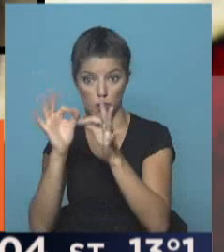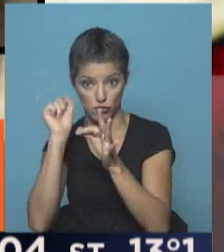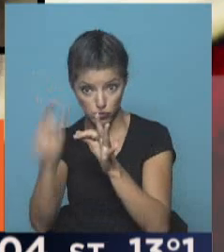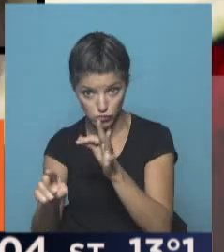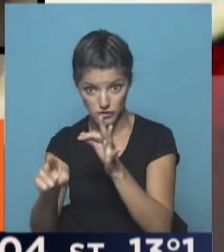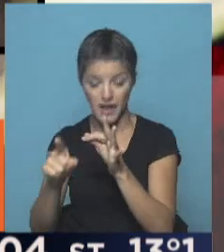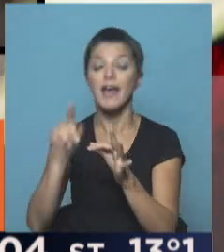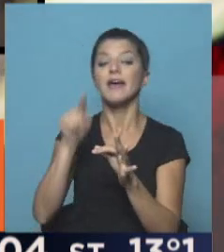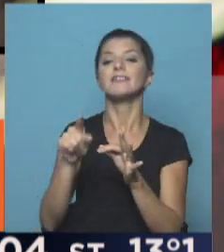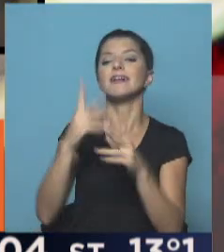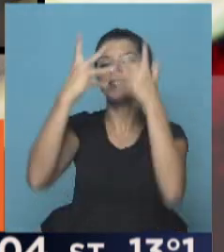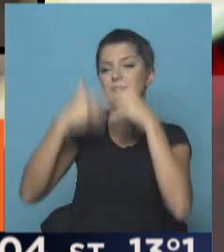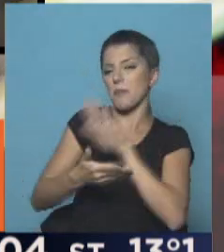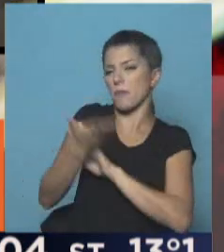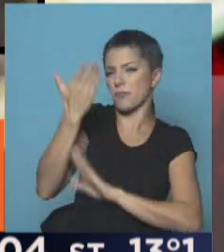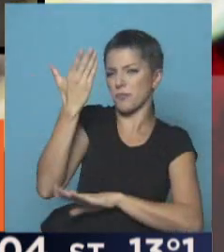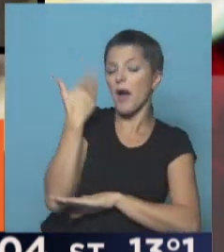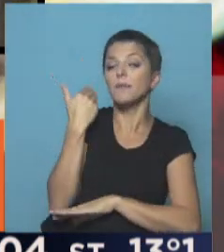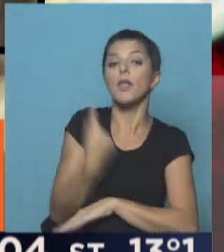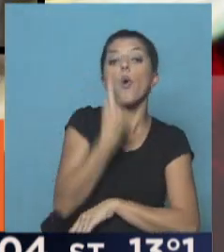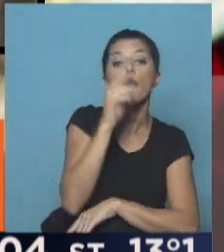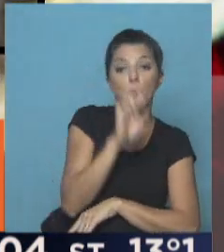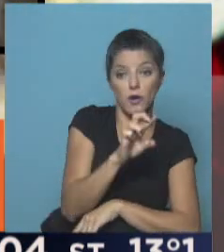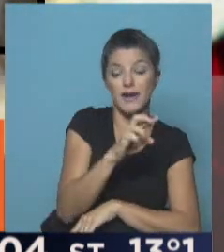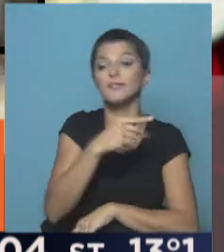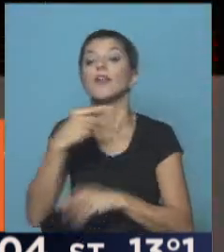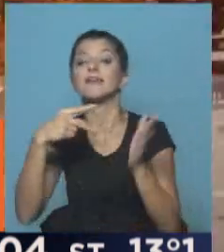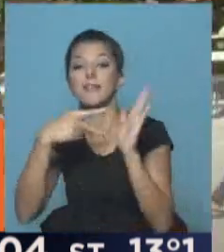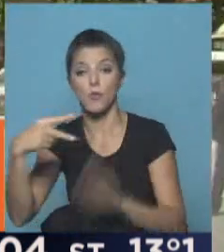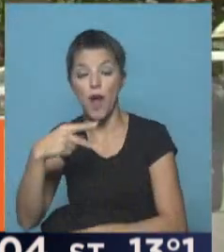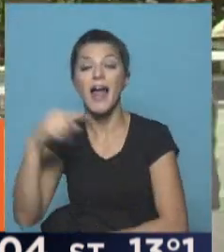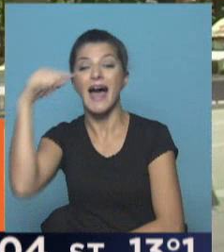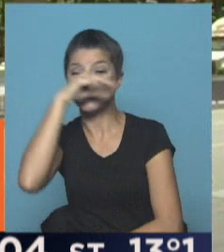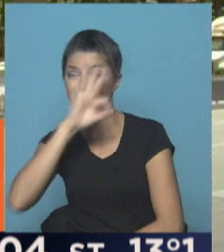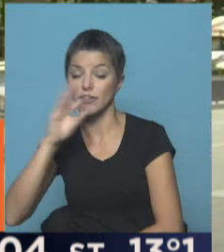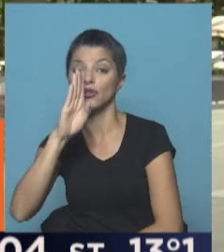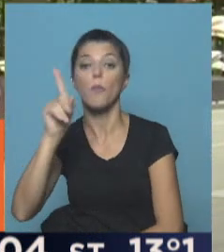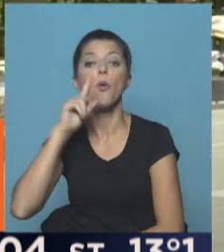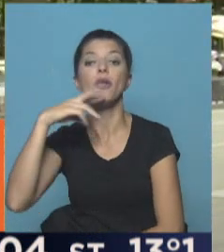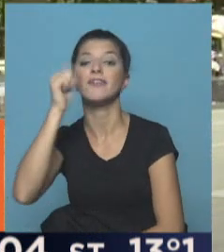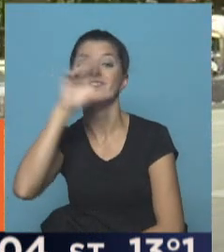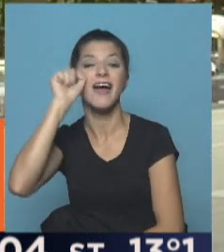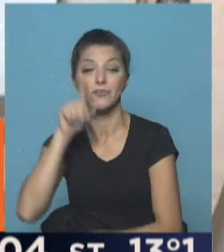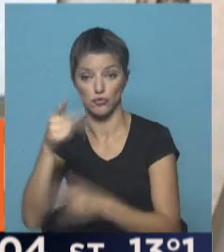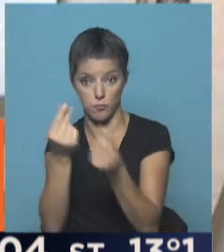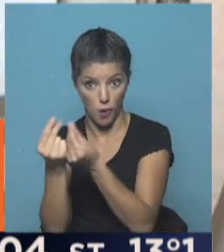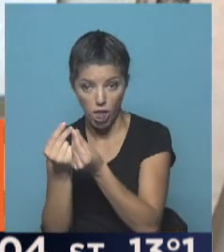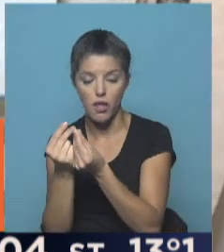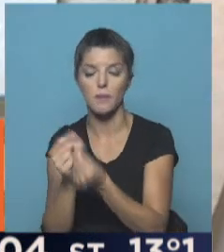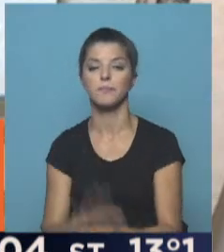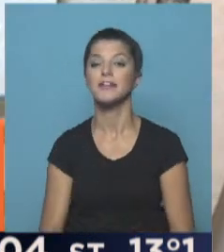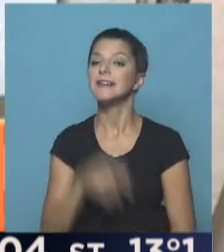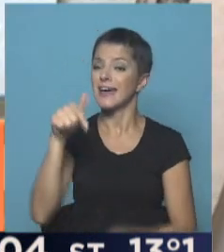al sistema marginal de divisas con un dólar a 700 bolívares. Este escenario es tan complicado